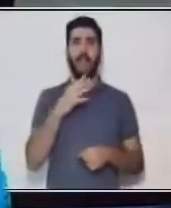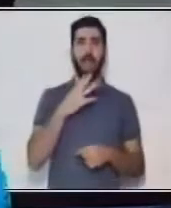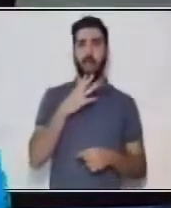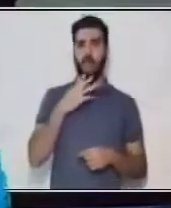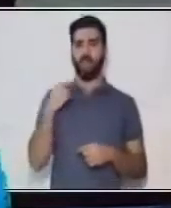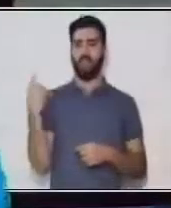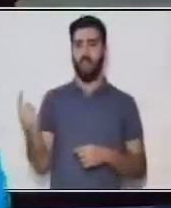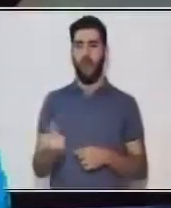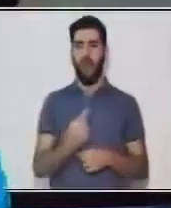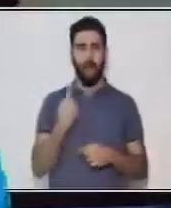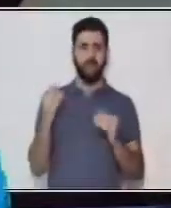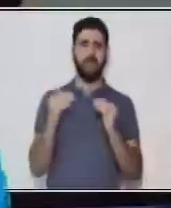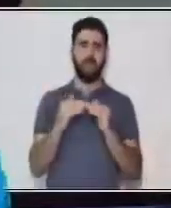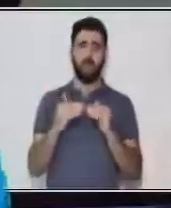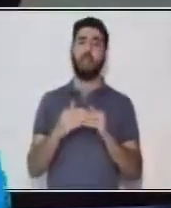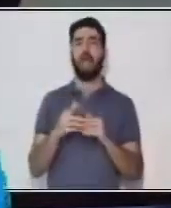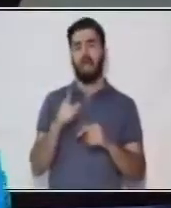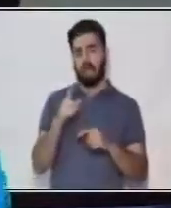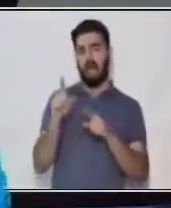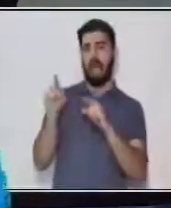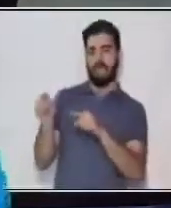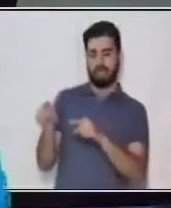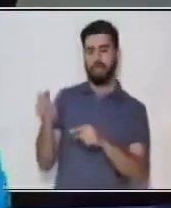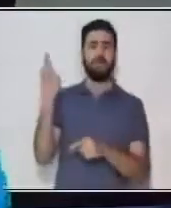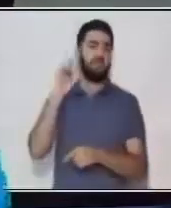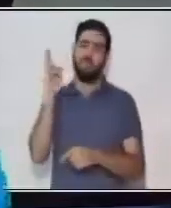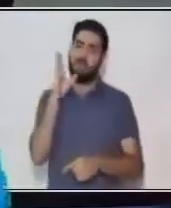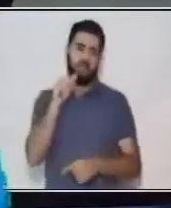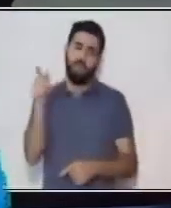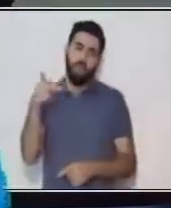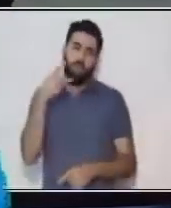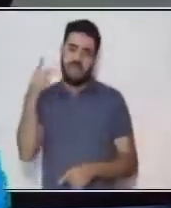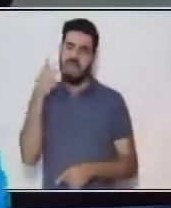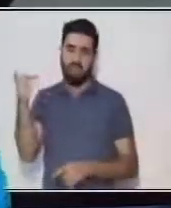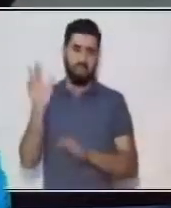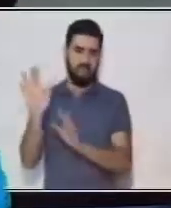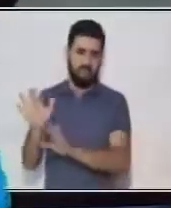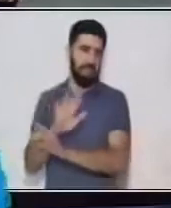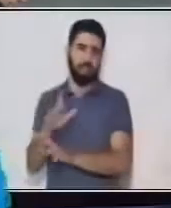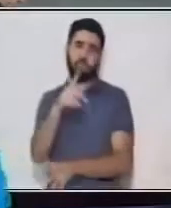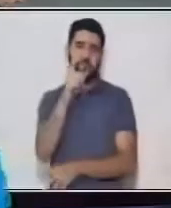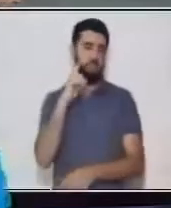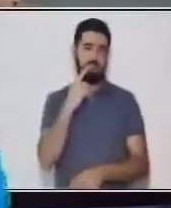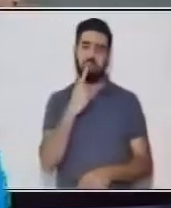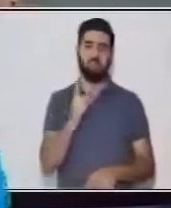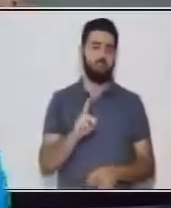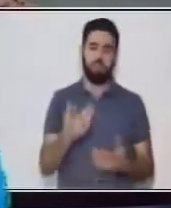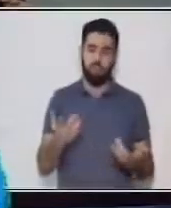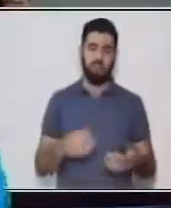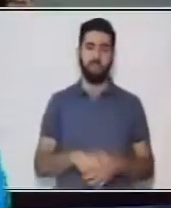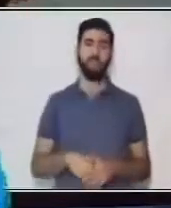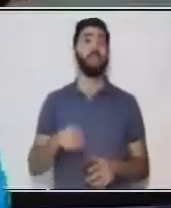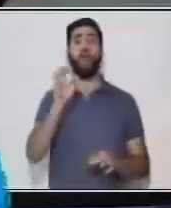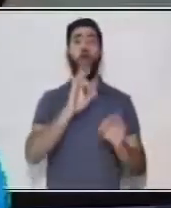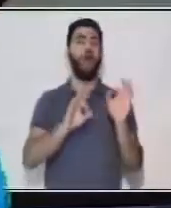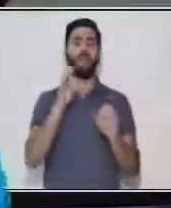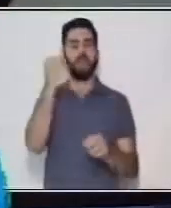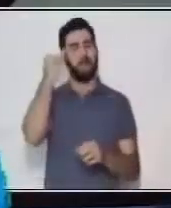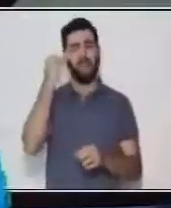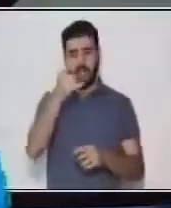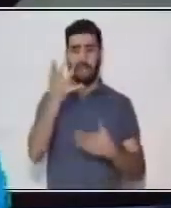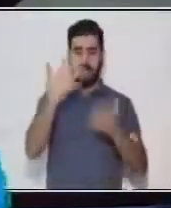armonía, en un mismo sonido y en una misma entonación. Es, por ejemplo, cuando cantamos el himno nacional. Cuando